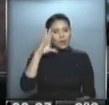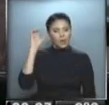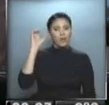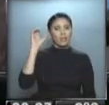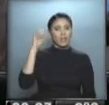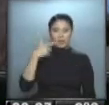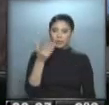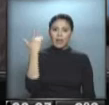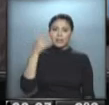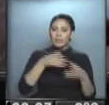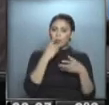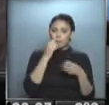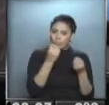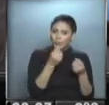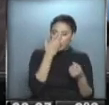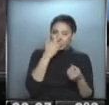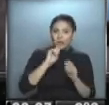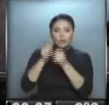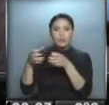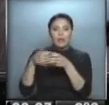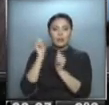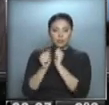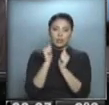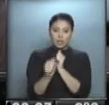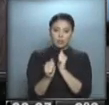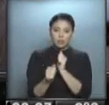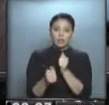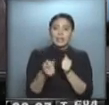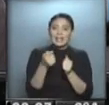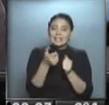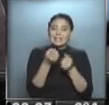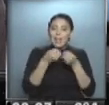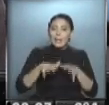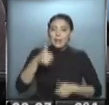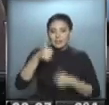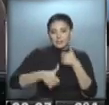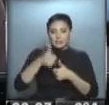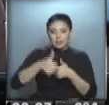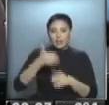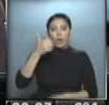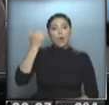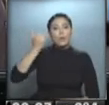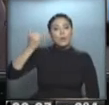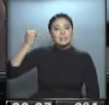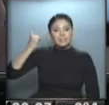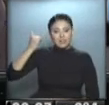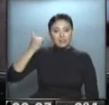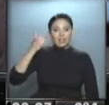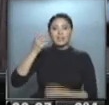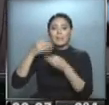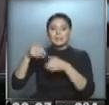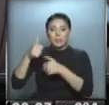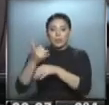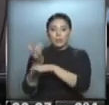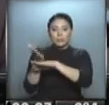terminó muy bien en River y se tuvo que ir a Rosario Central prácticamente cuando empezaba el campeonato, el jueves anterior a que comience el